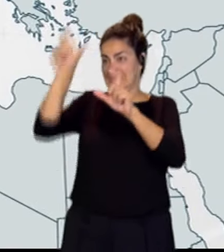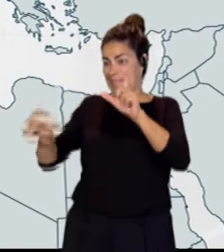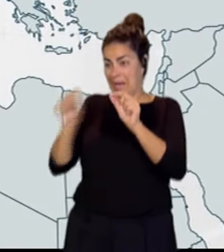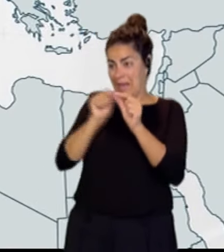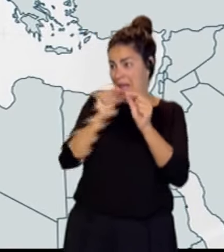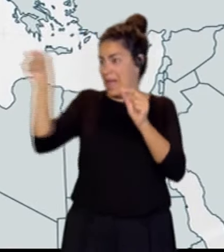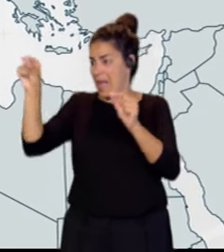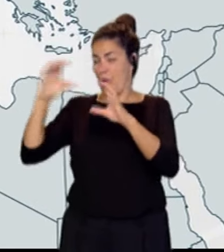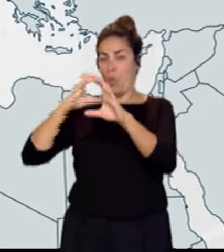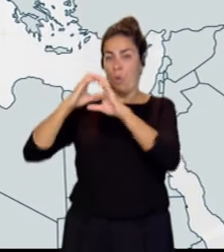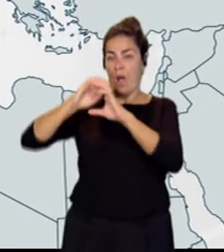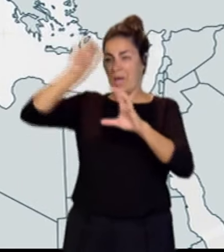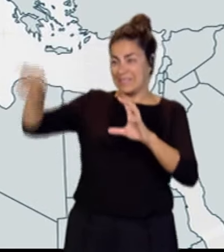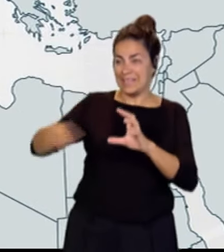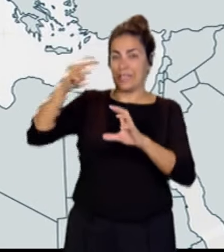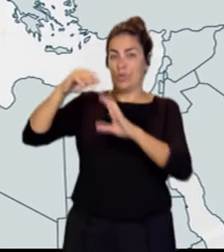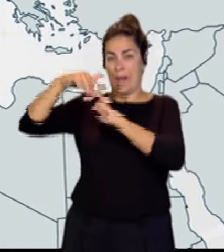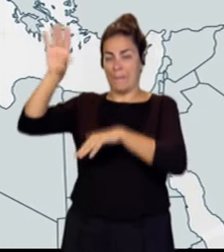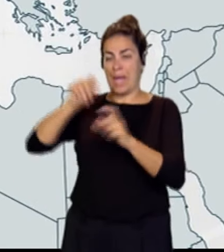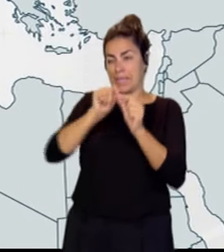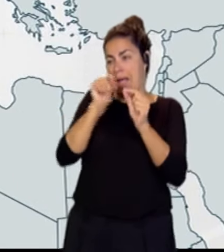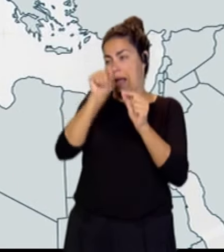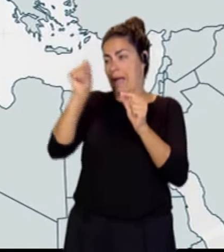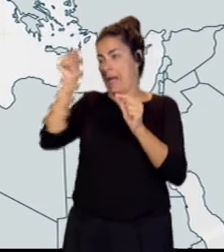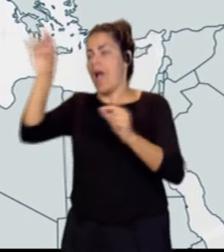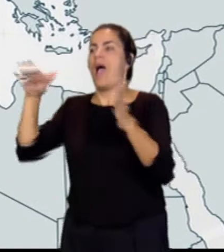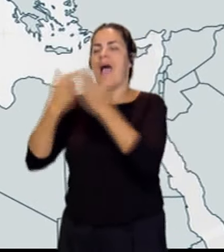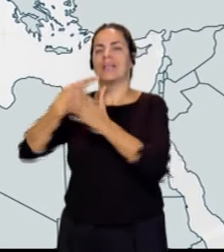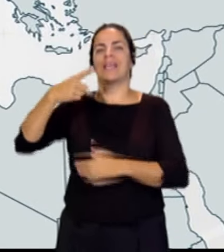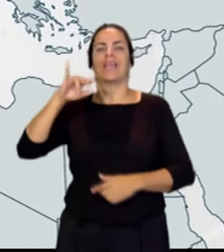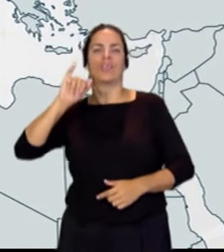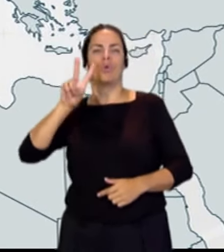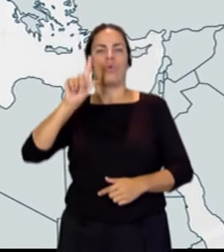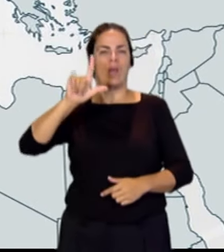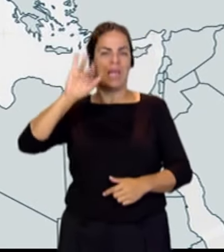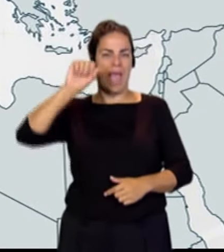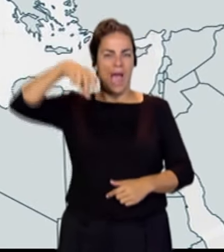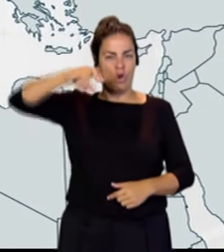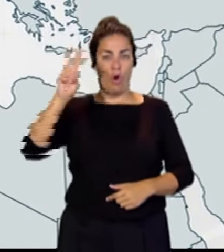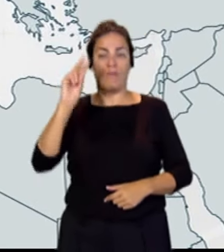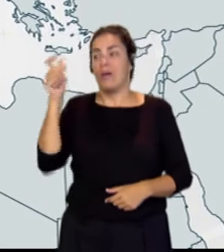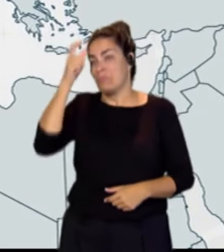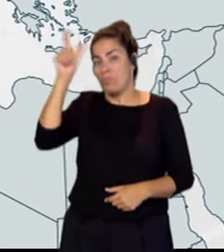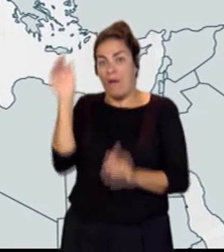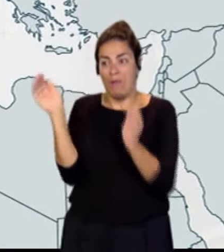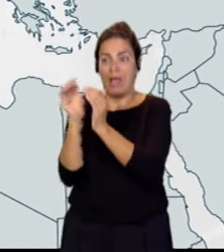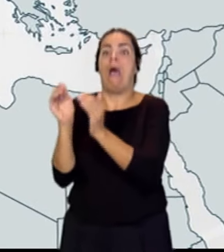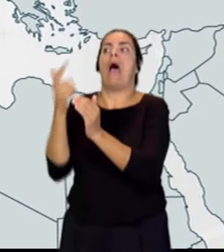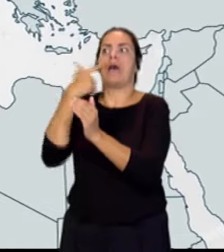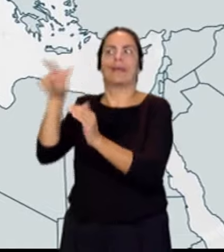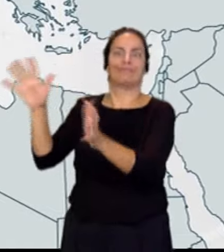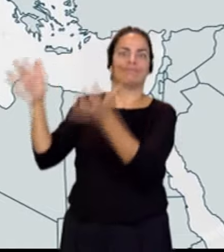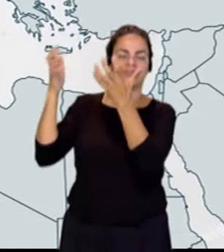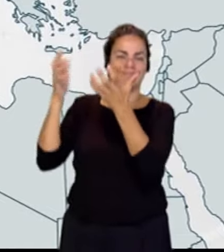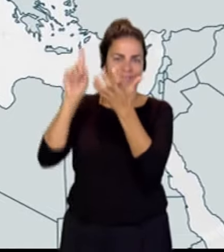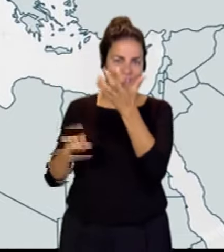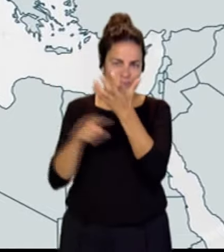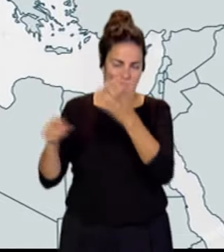de Costa a Costa la Península itálica con destino yulan noova una pequeña localidad de la que pueden volver con un nuevo